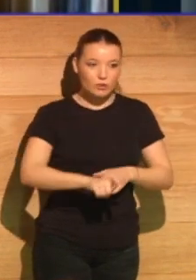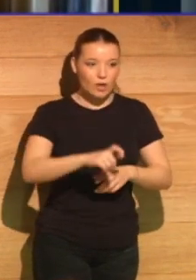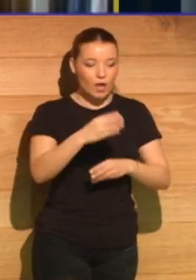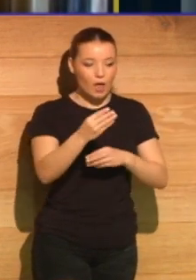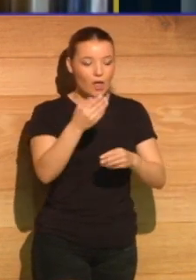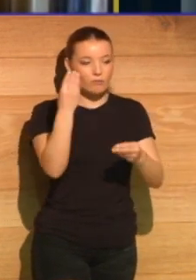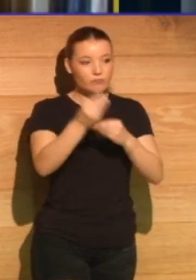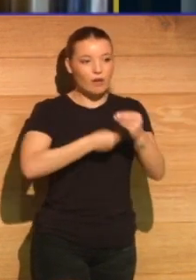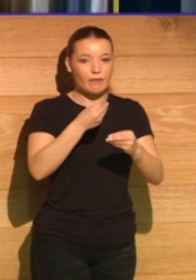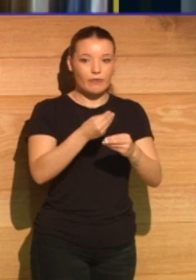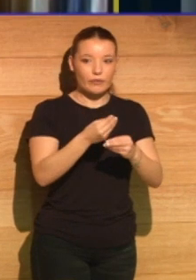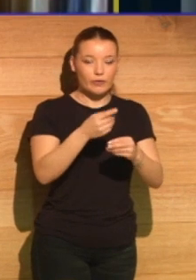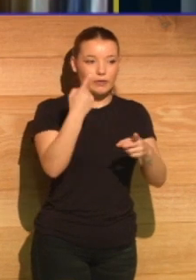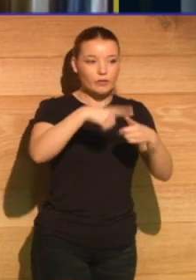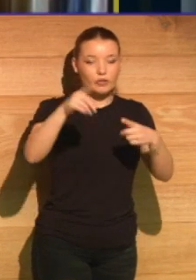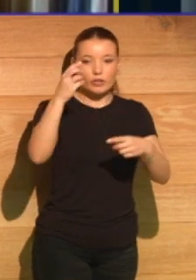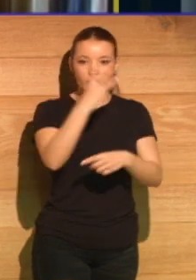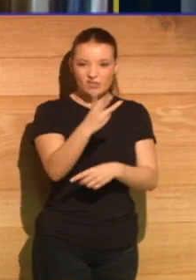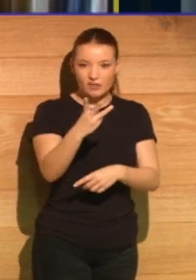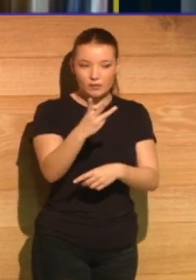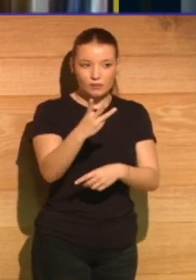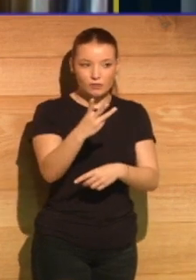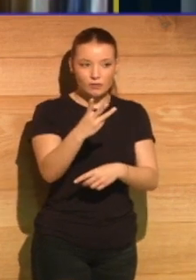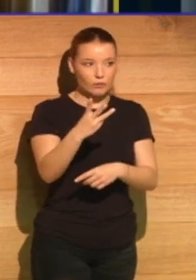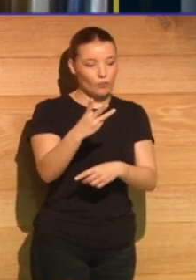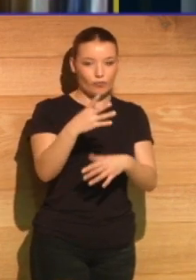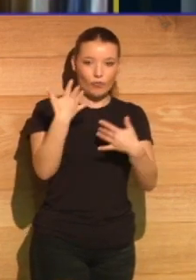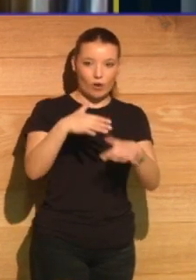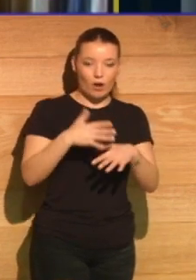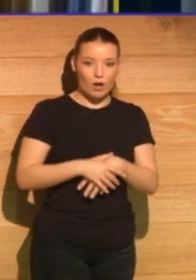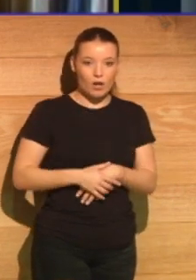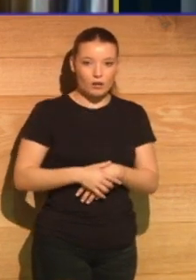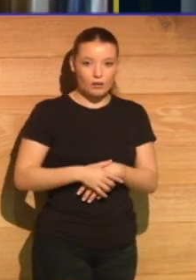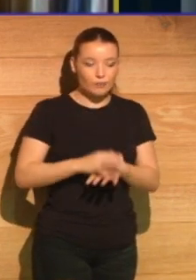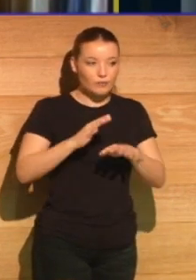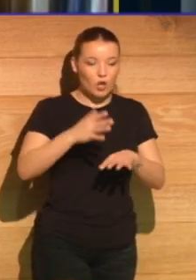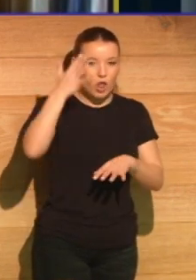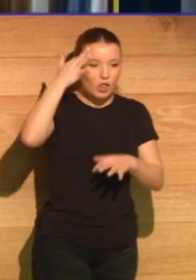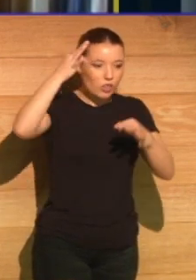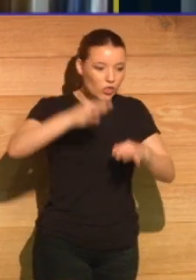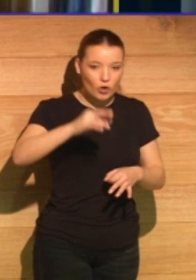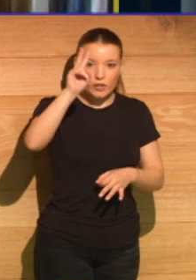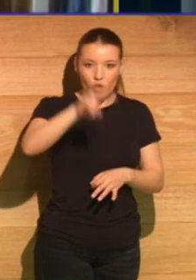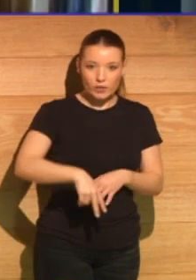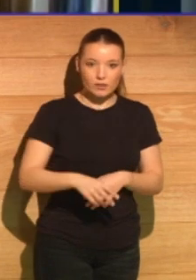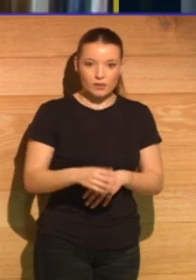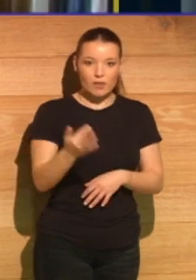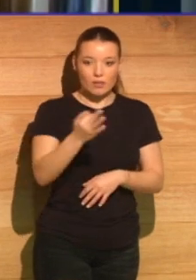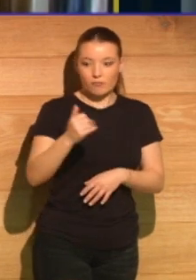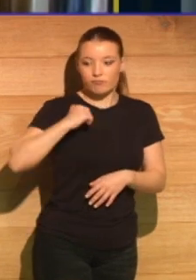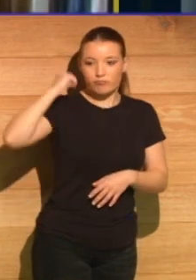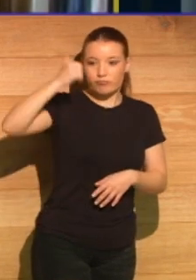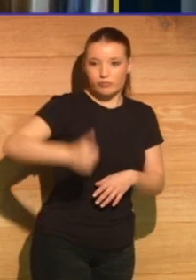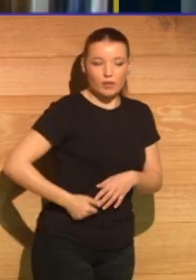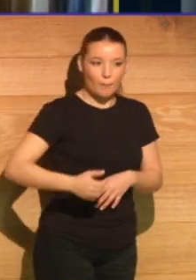cosas. Bueno, eso tendría que ser lo lógico. Hacer varias cosas y enriquecerse de todo lo